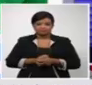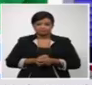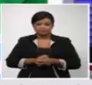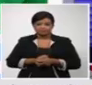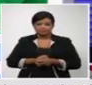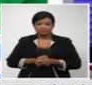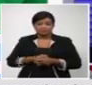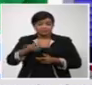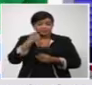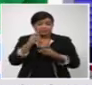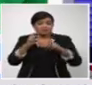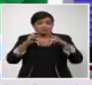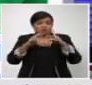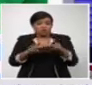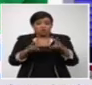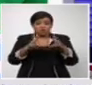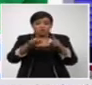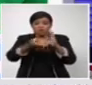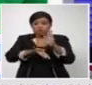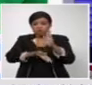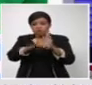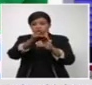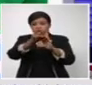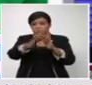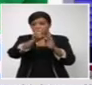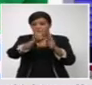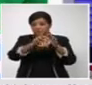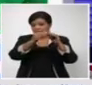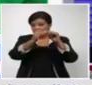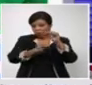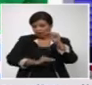nuevamente una cifra elevada de menores de 20 años de edad,